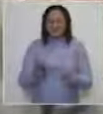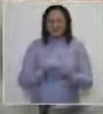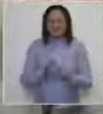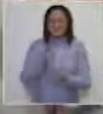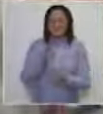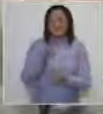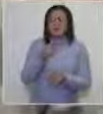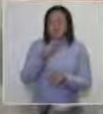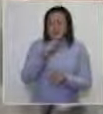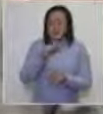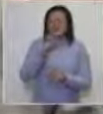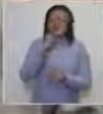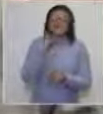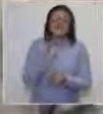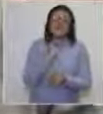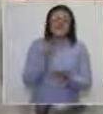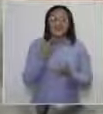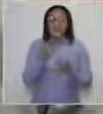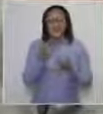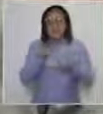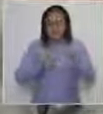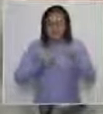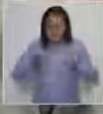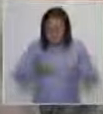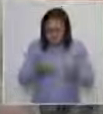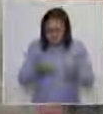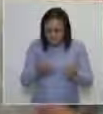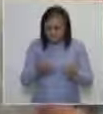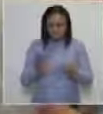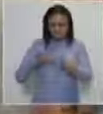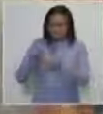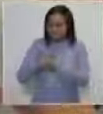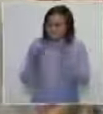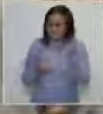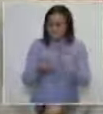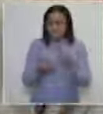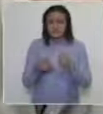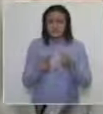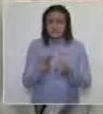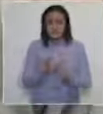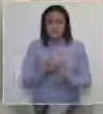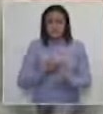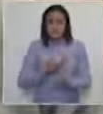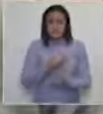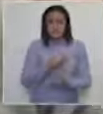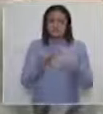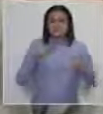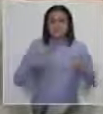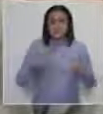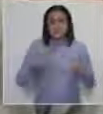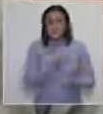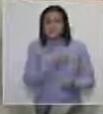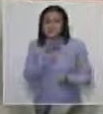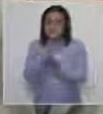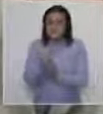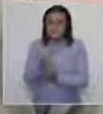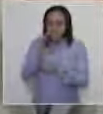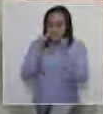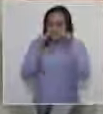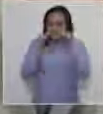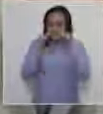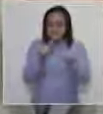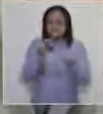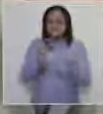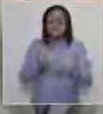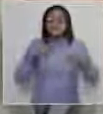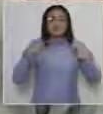mezcal, café, artesanías de todas las regiones de Puebla, además con esas ganas también de los empresarios de servir y atender